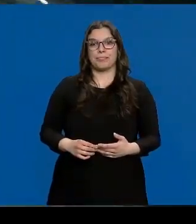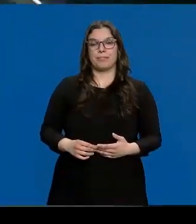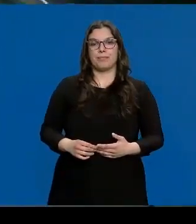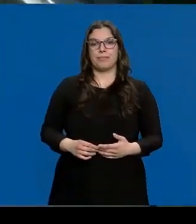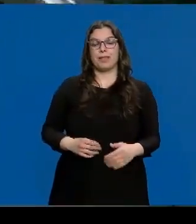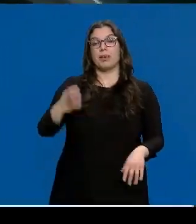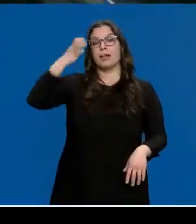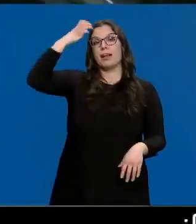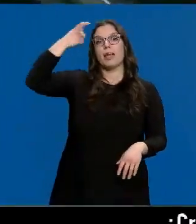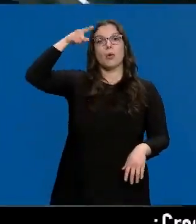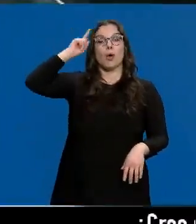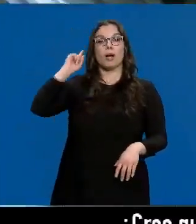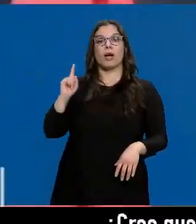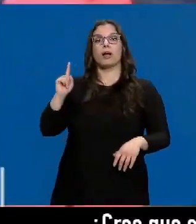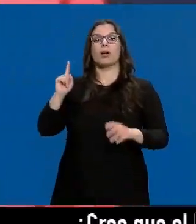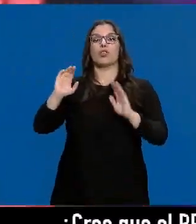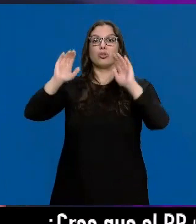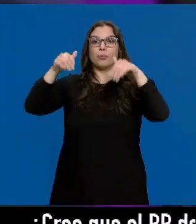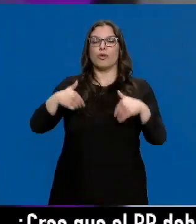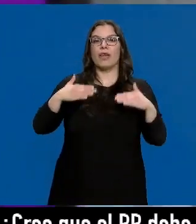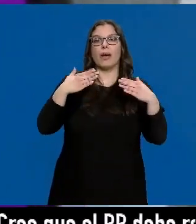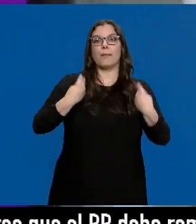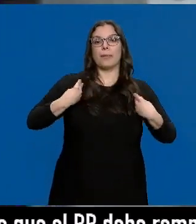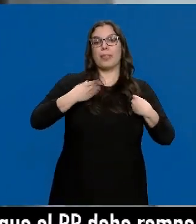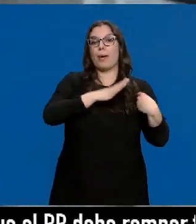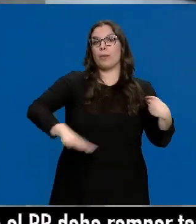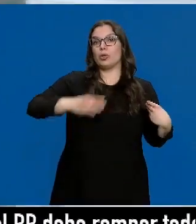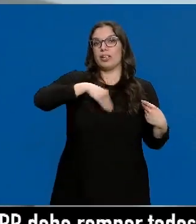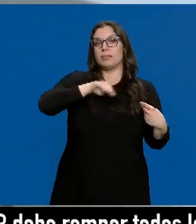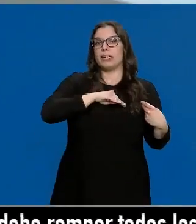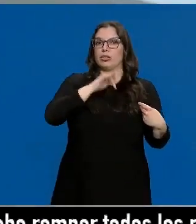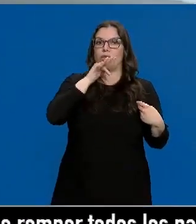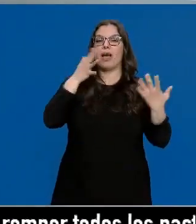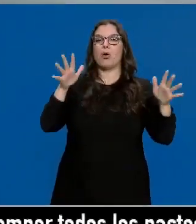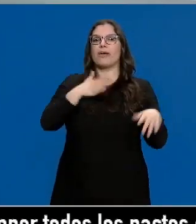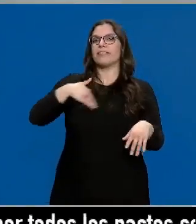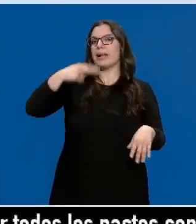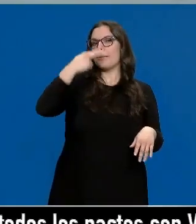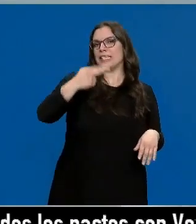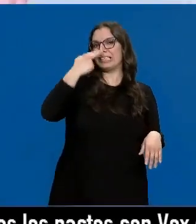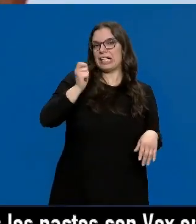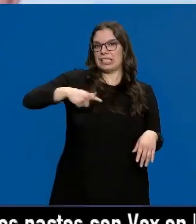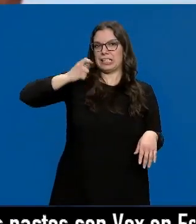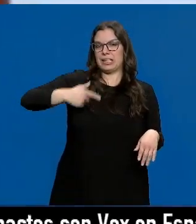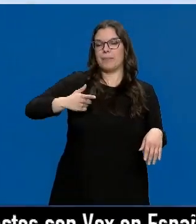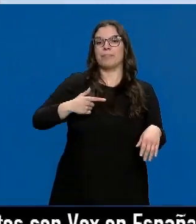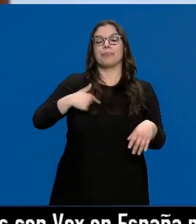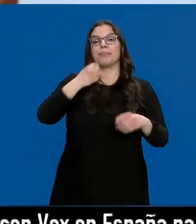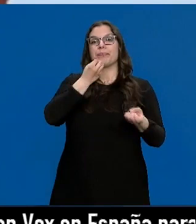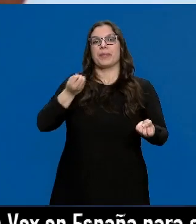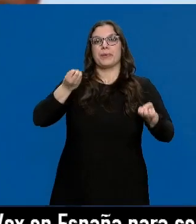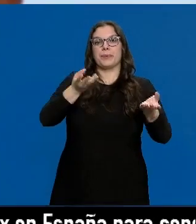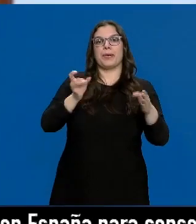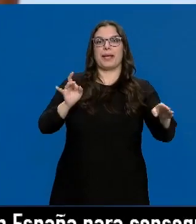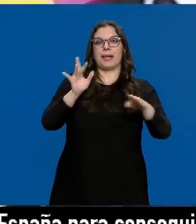El rey Juan Carlos no volverá a vivir de momento en España, aunque quiere visitar nuestro país con asiduidad. Se lo ha comunicado en